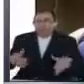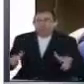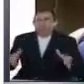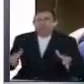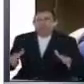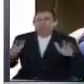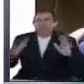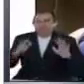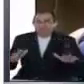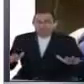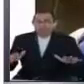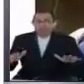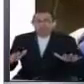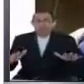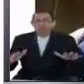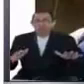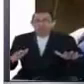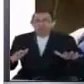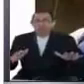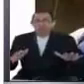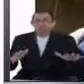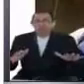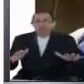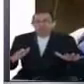manejó esta liberación en esta forma,